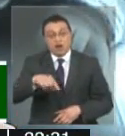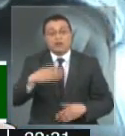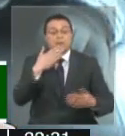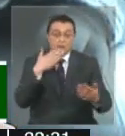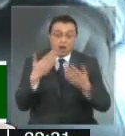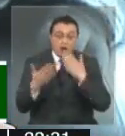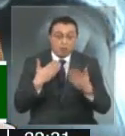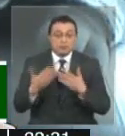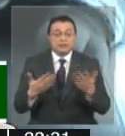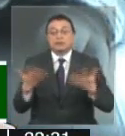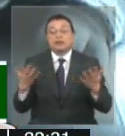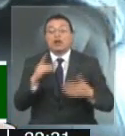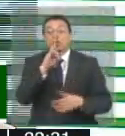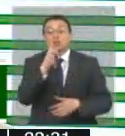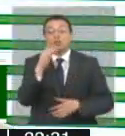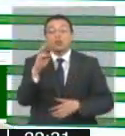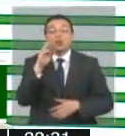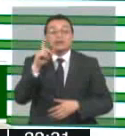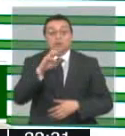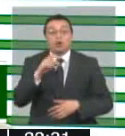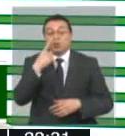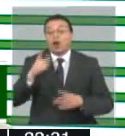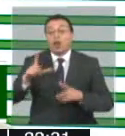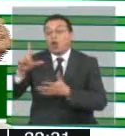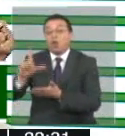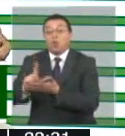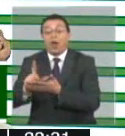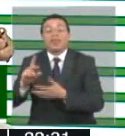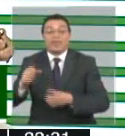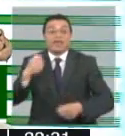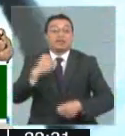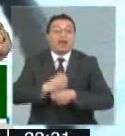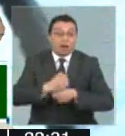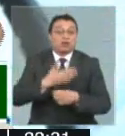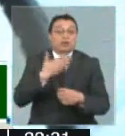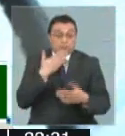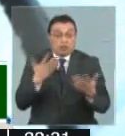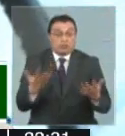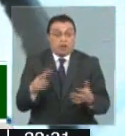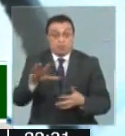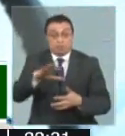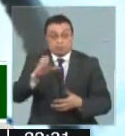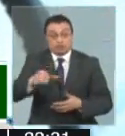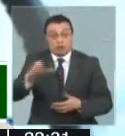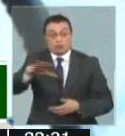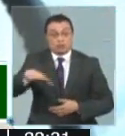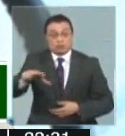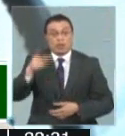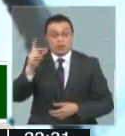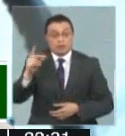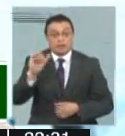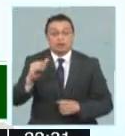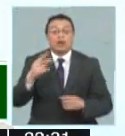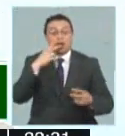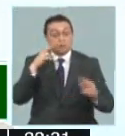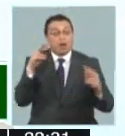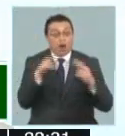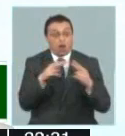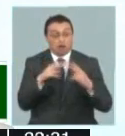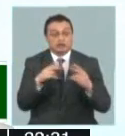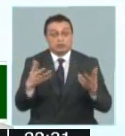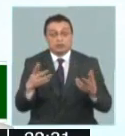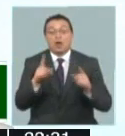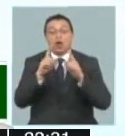de el turismo, pero como un espacio de trabajo también interesante para las personas en situación de discapacidad. Y vamos a conocer el